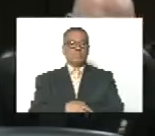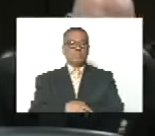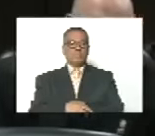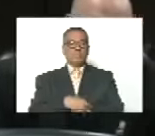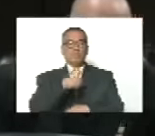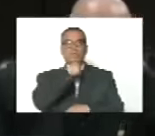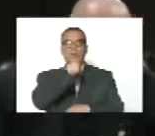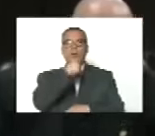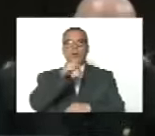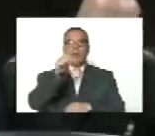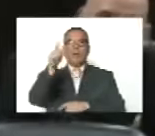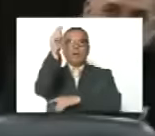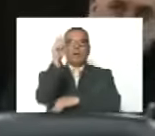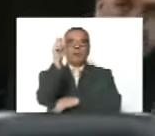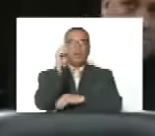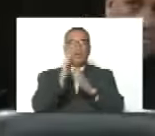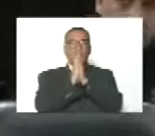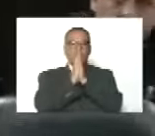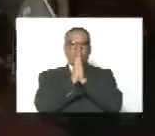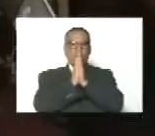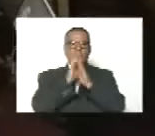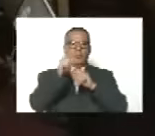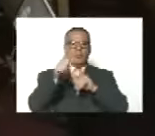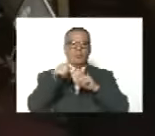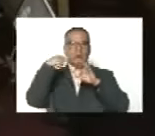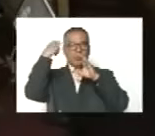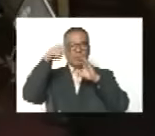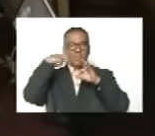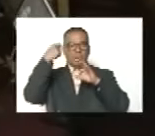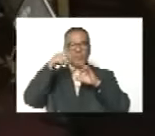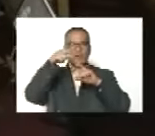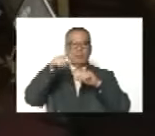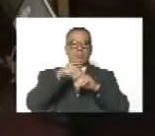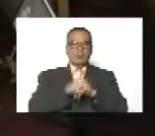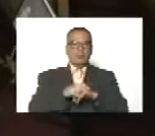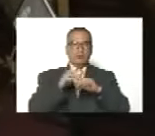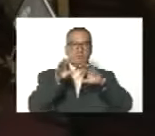Micrófono para el diputado, por favor, y por favor las cámaras que lo enfoquen.